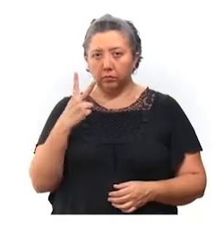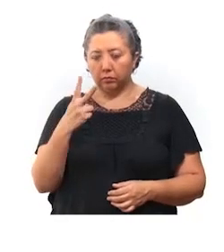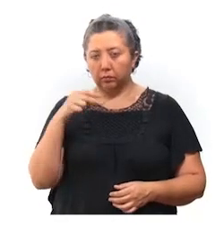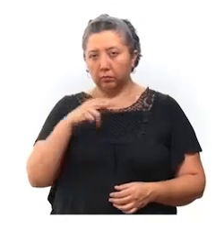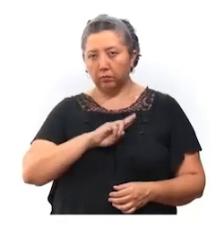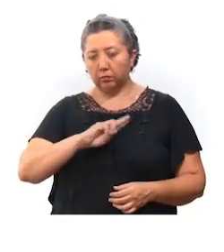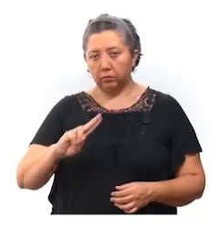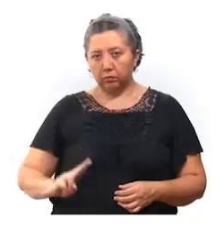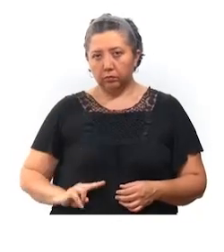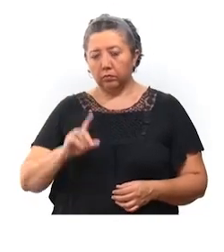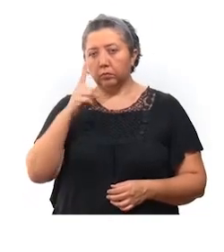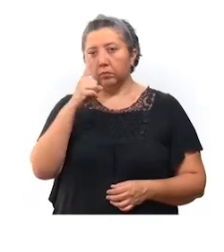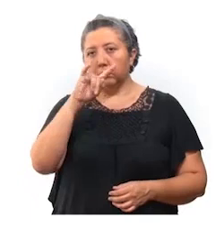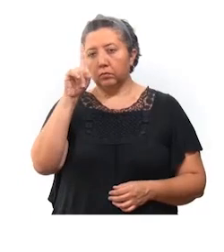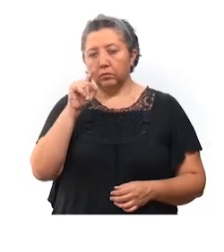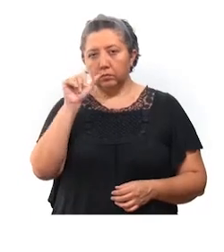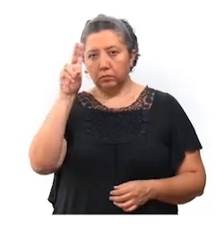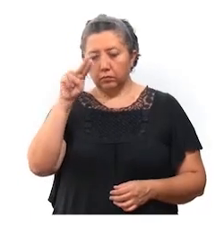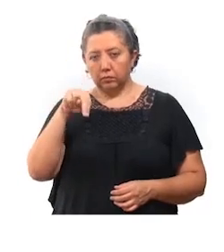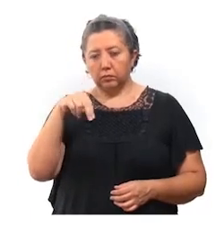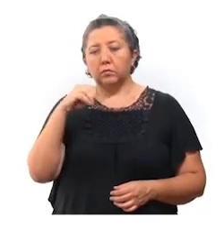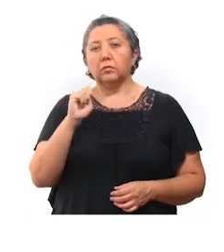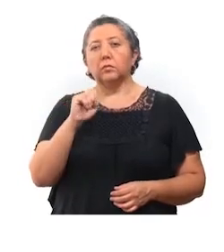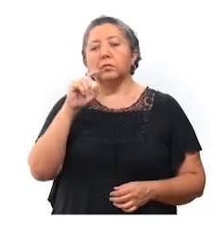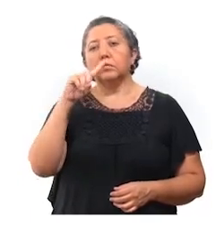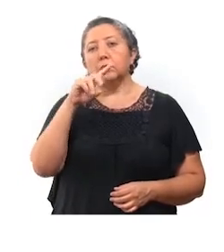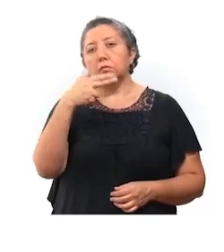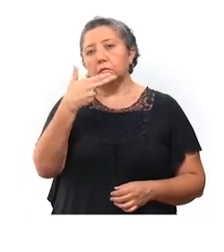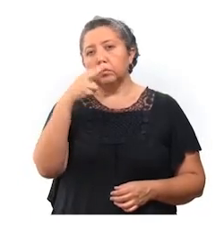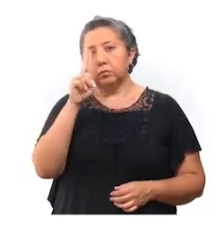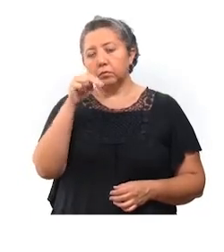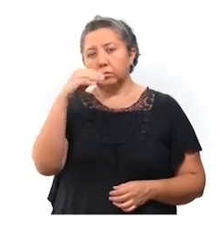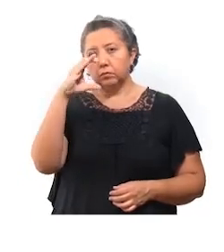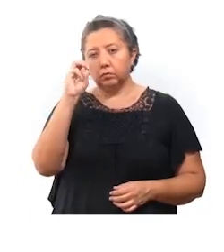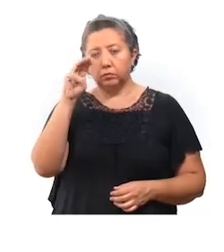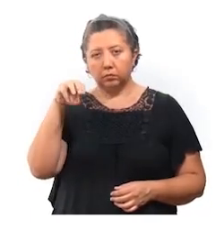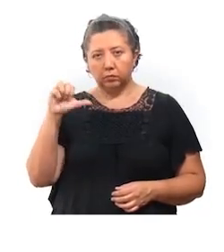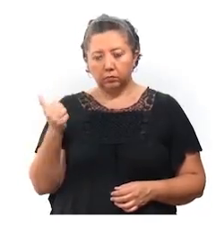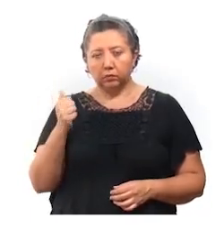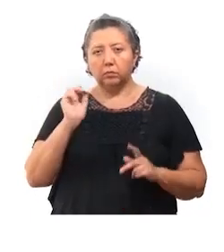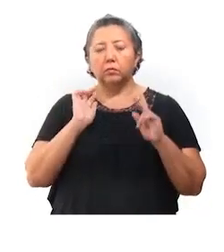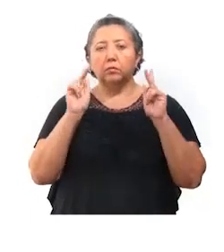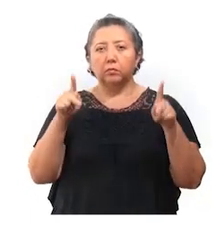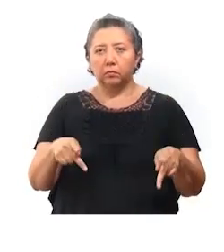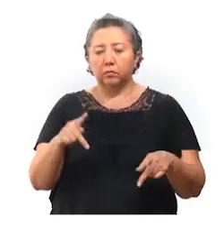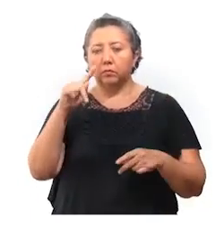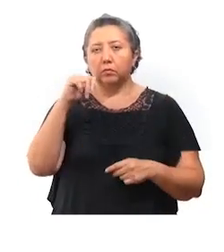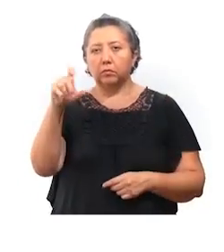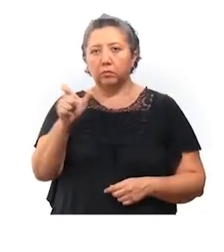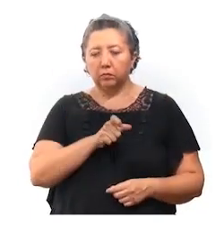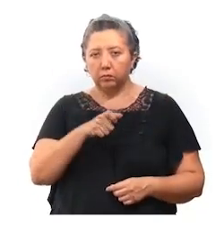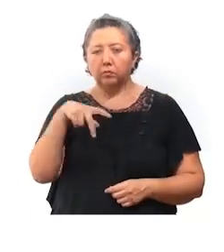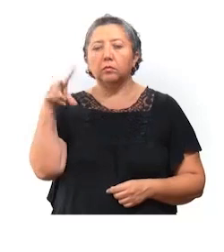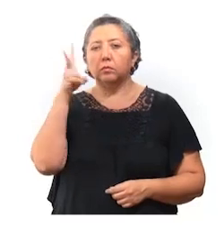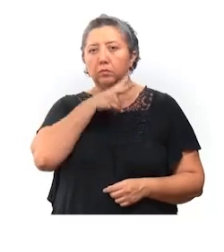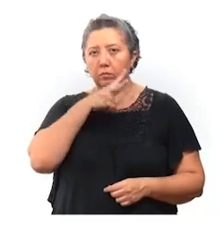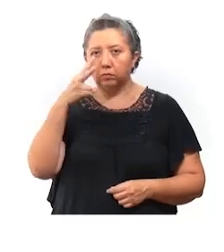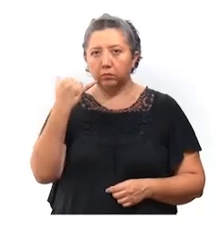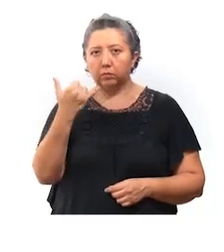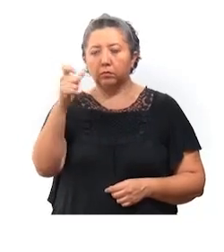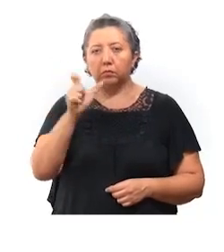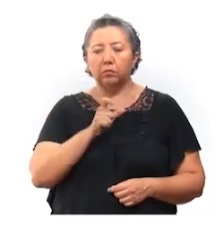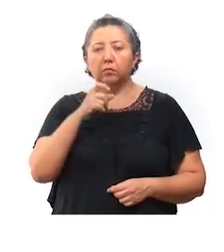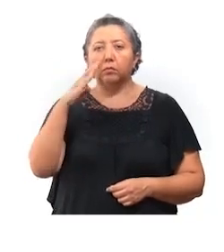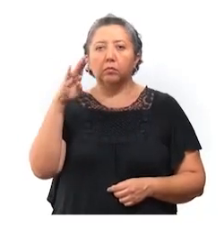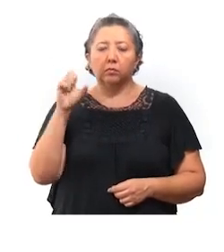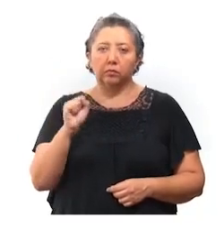Humán, 1 en Chilán Bravo, Junucmá, Canacín, Copomá, Progreso, Tecash, Valladolid y